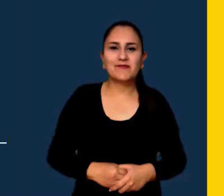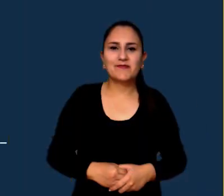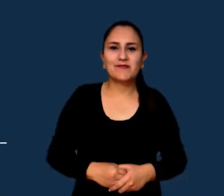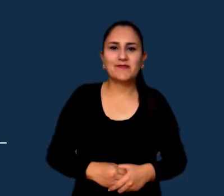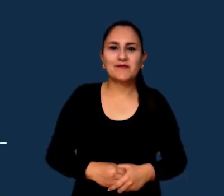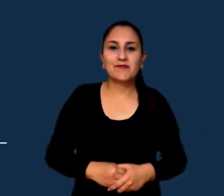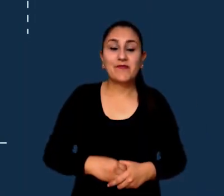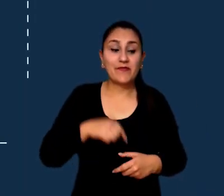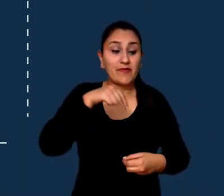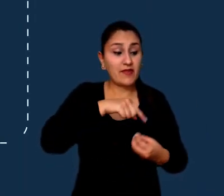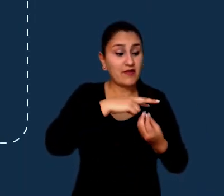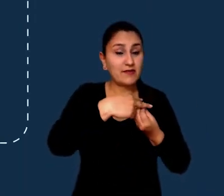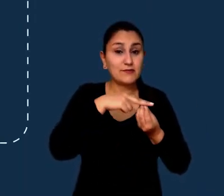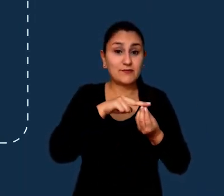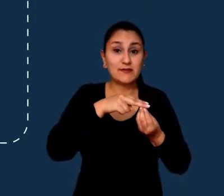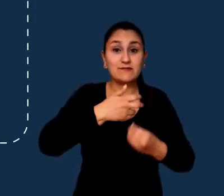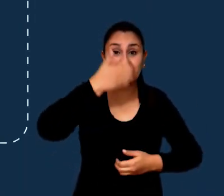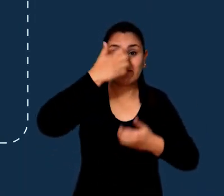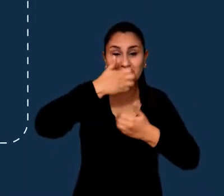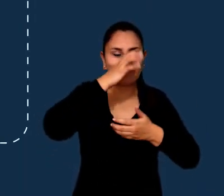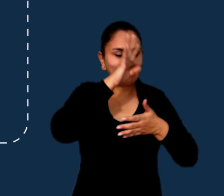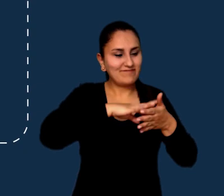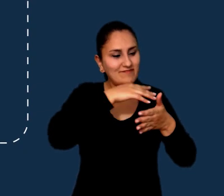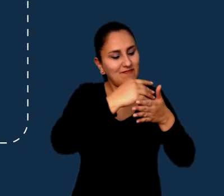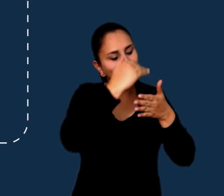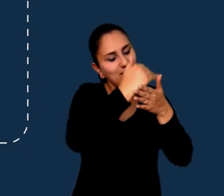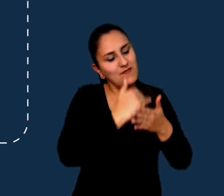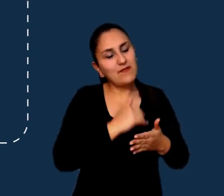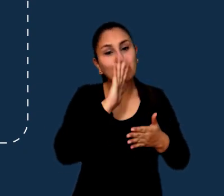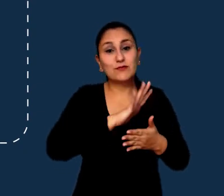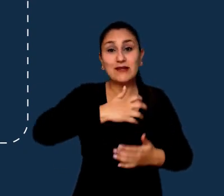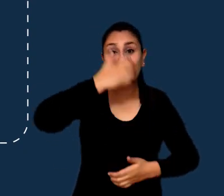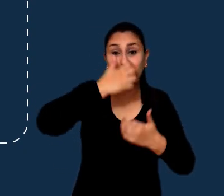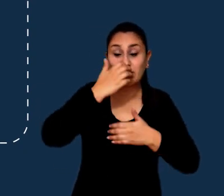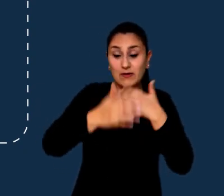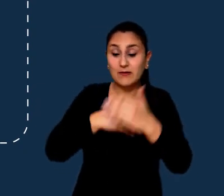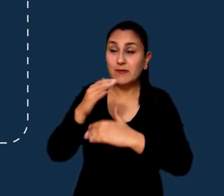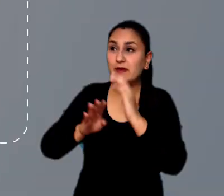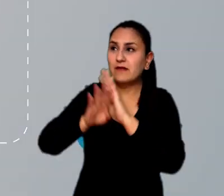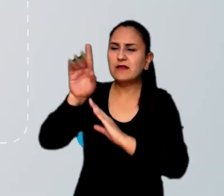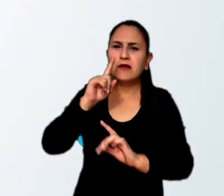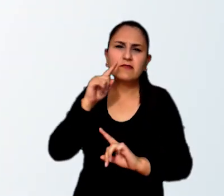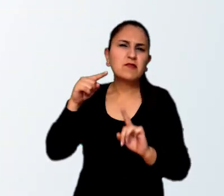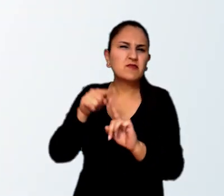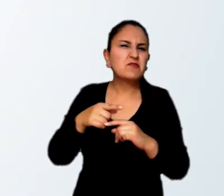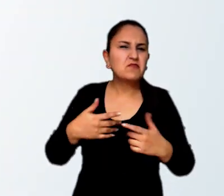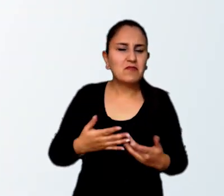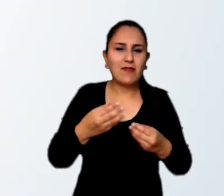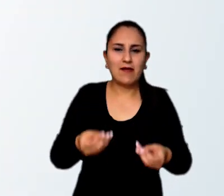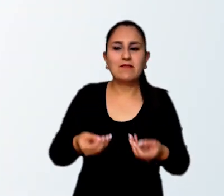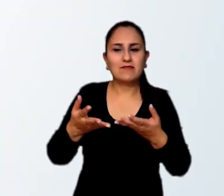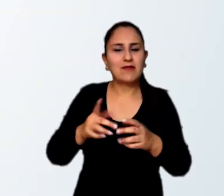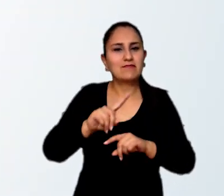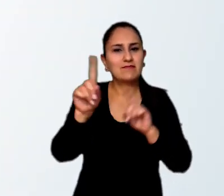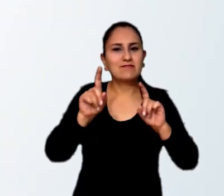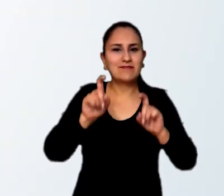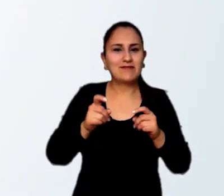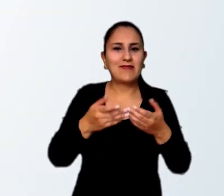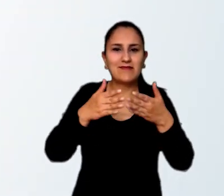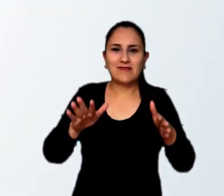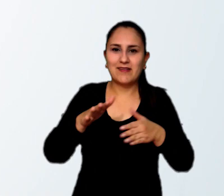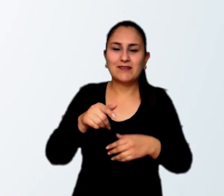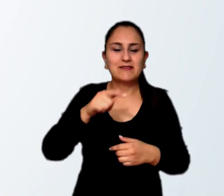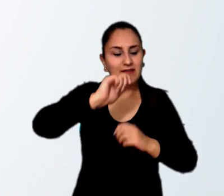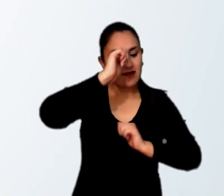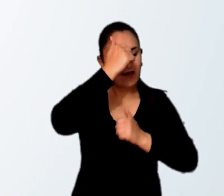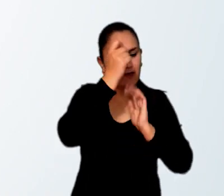este instrumento de valoración o rúbrica de evaluar para amasar tiene como objetivo presentar las preguntas abiertas